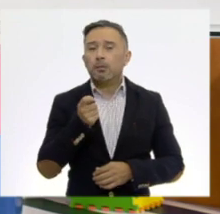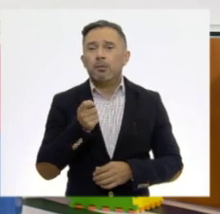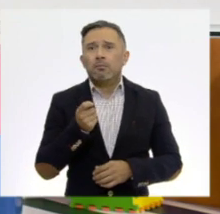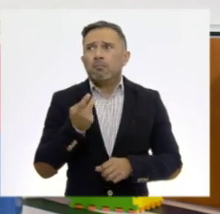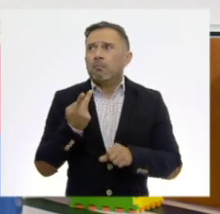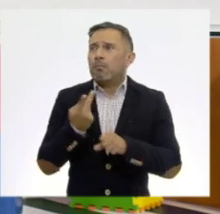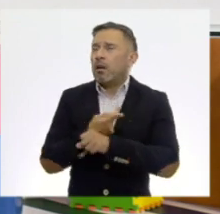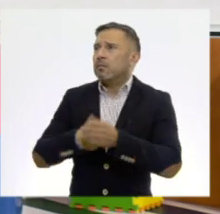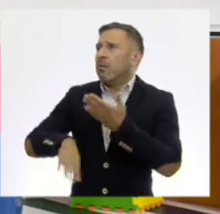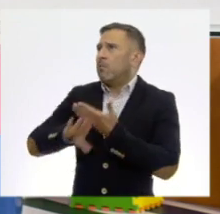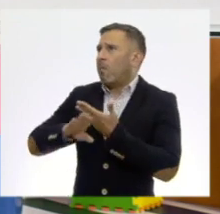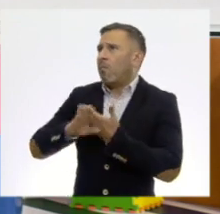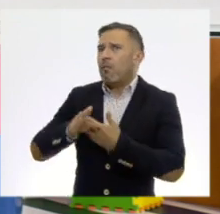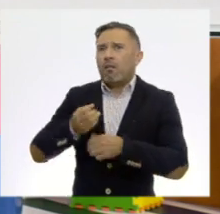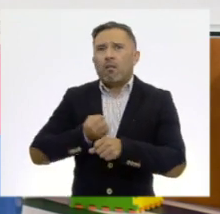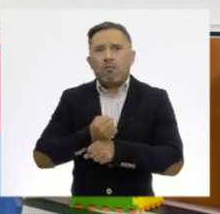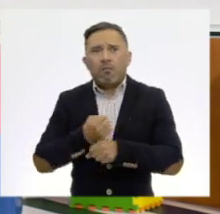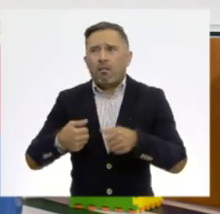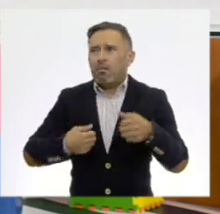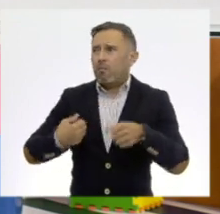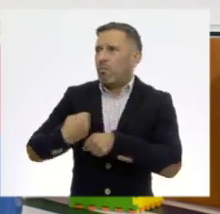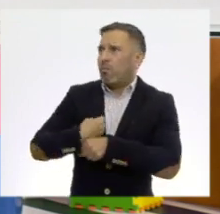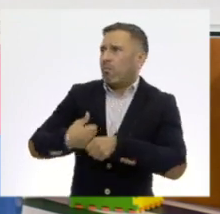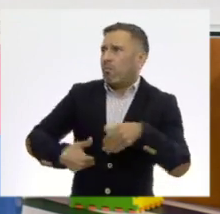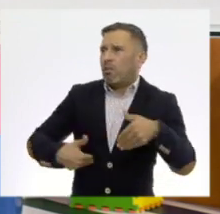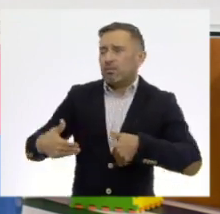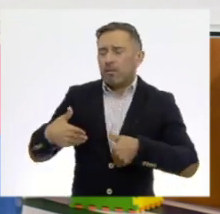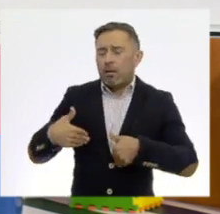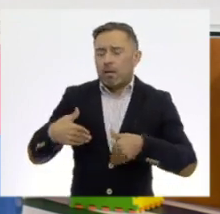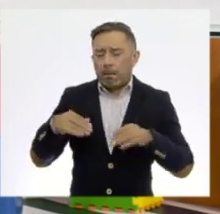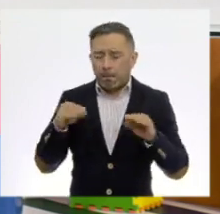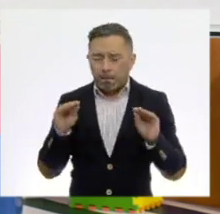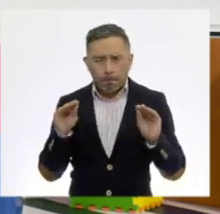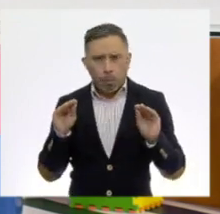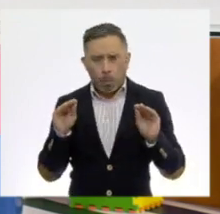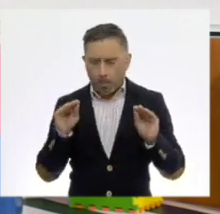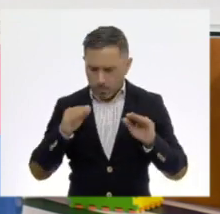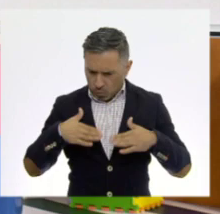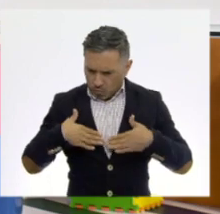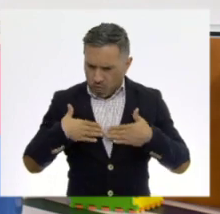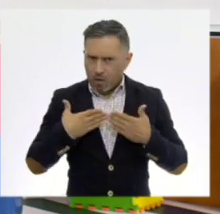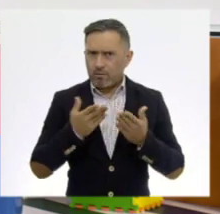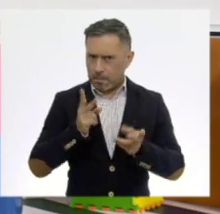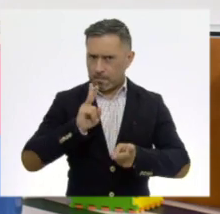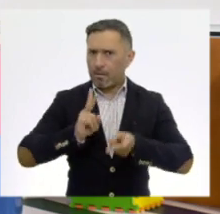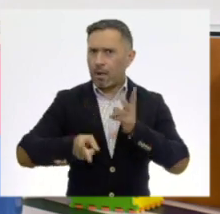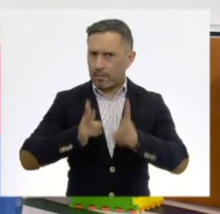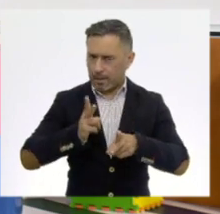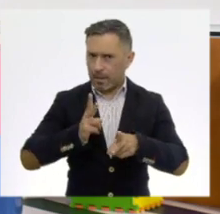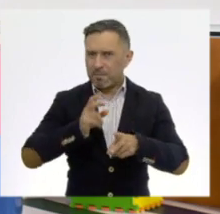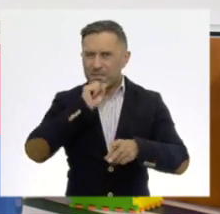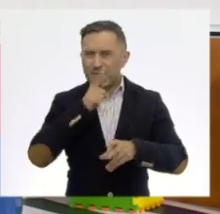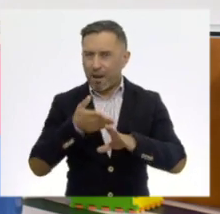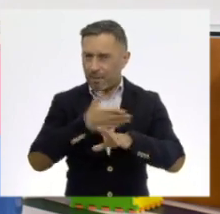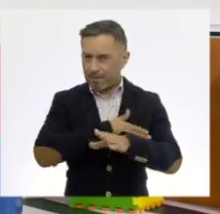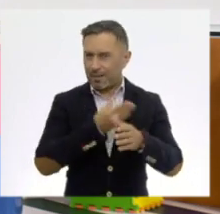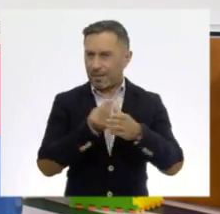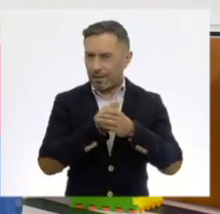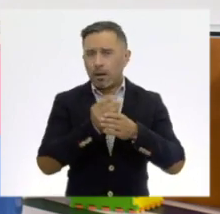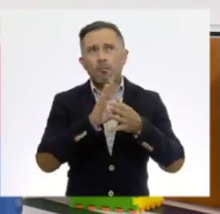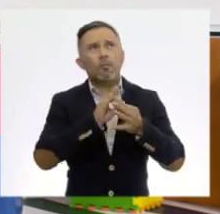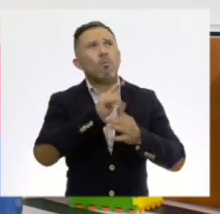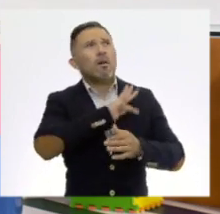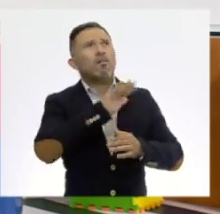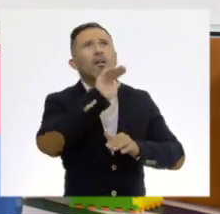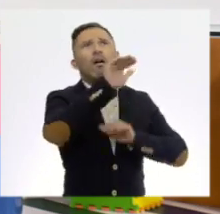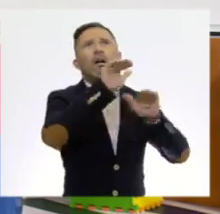está pasando, que puedas pedir ayuda, como lo veíamos en la clase pasada, y que puedas aceptar que tú solo no estás logrando